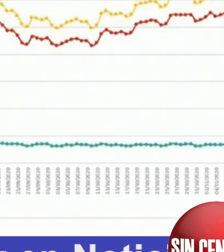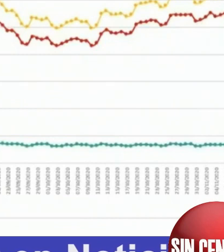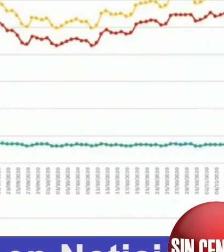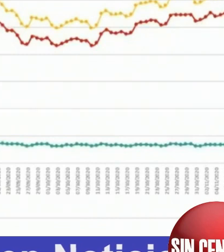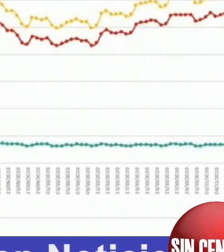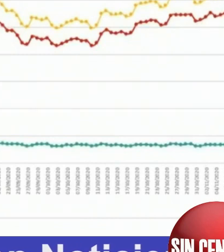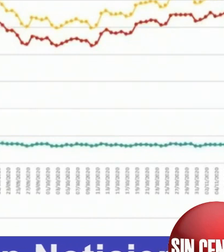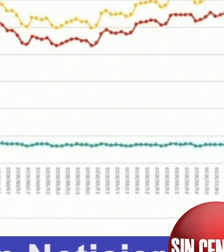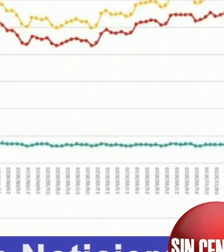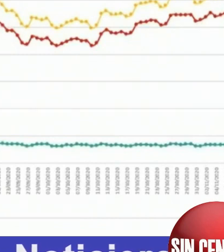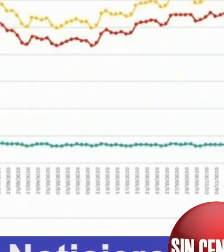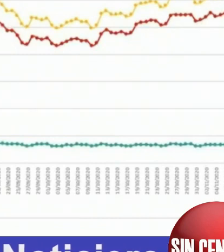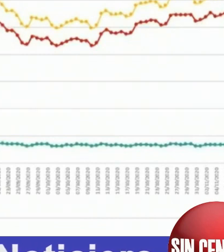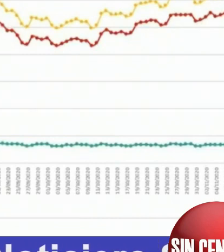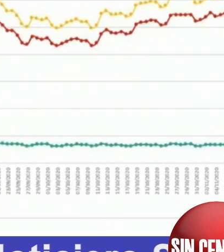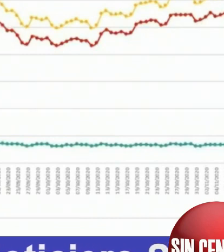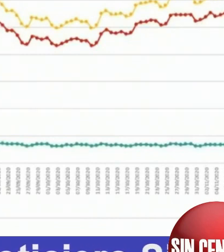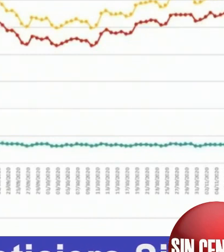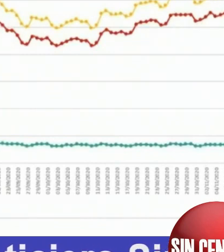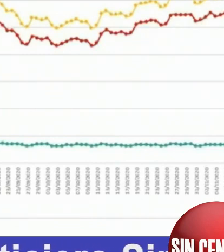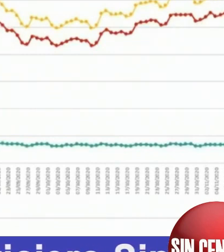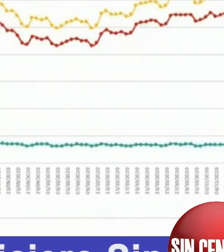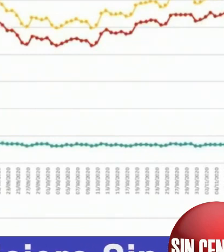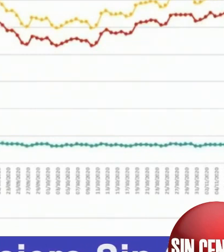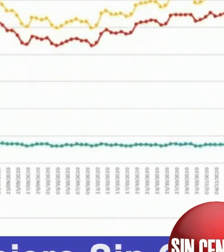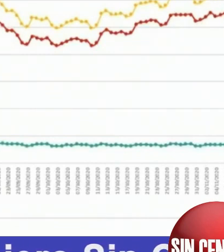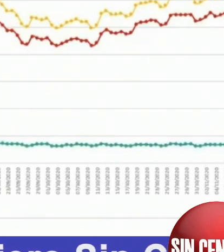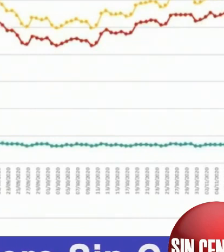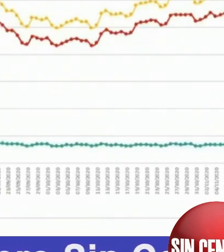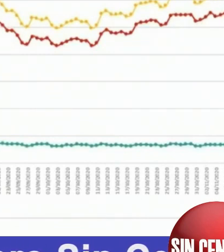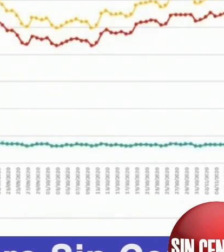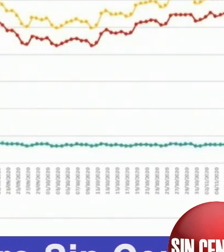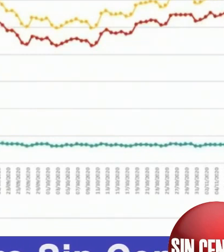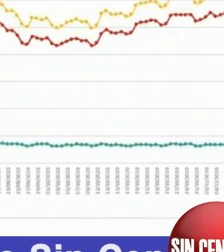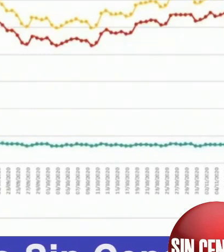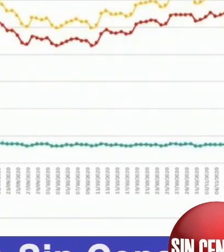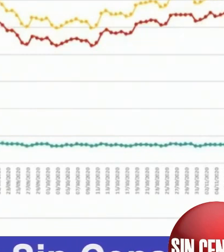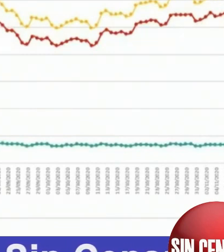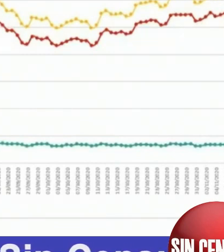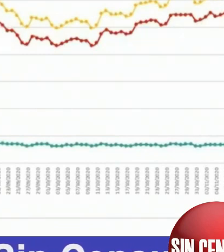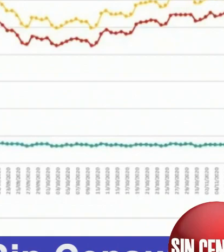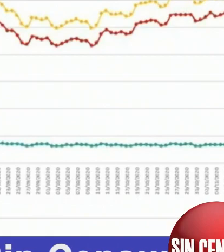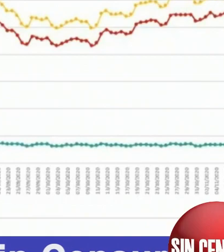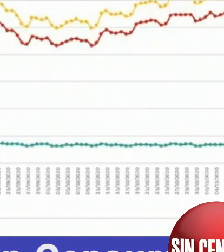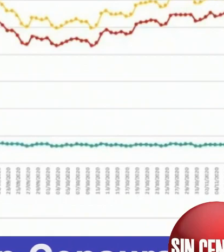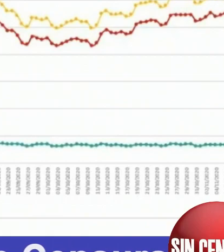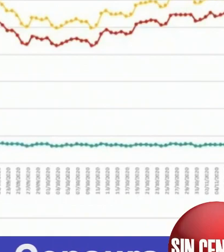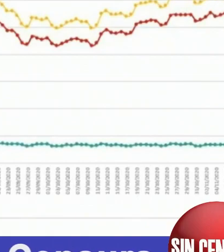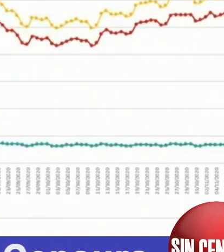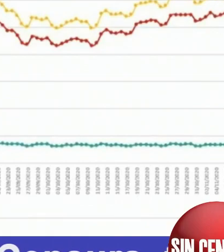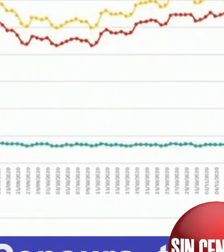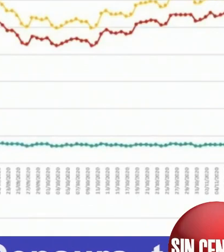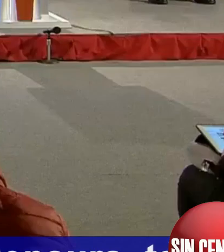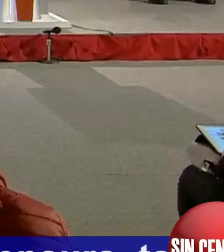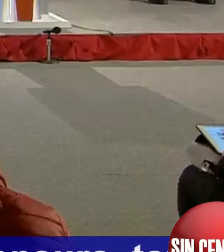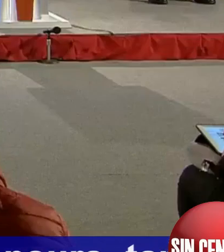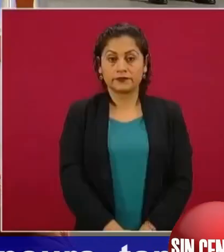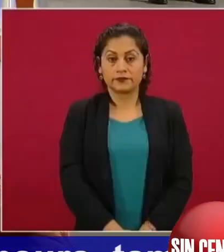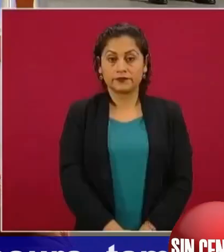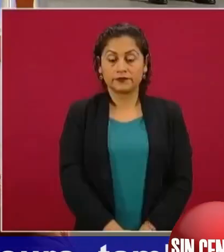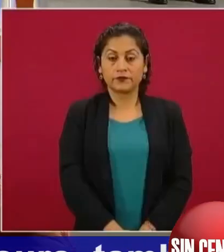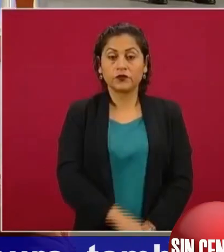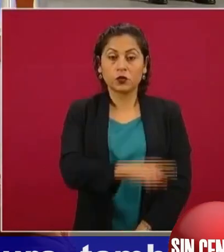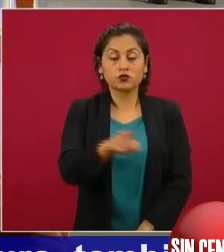COVID-19. Esto es importante también visualizarlo, porque a veces queda la percepción de que toda persona hospitalizada por COVID tiene una